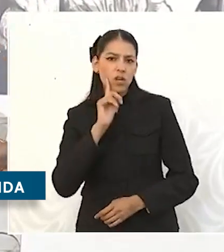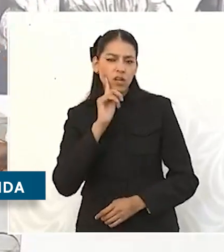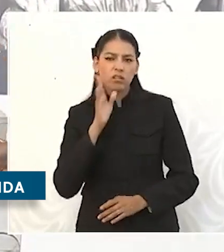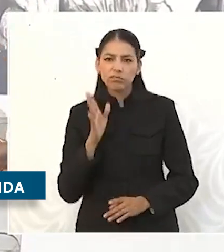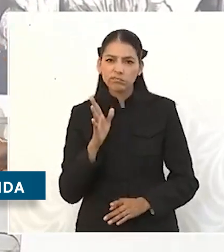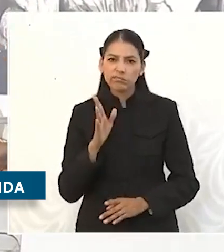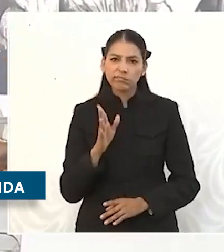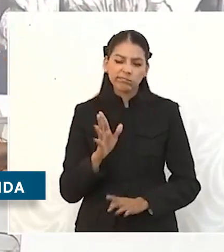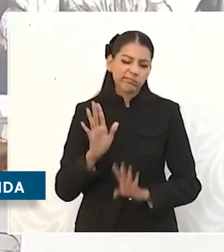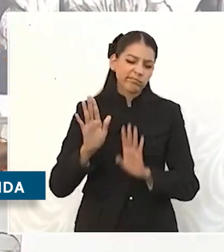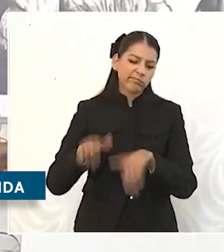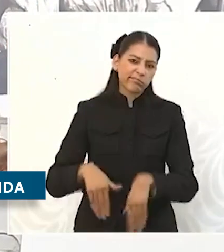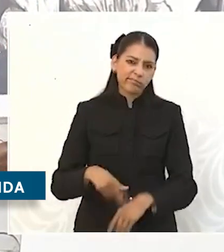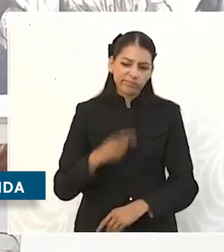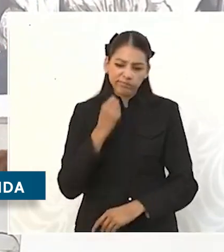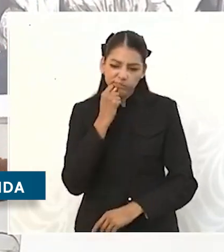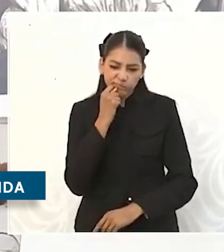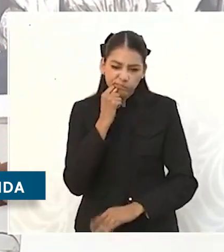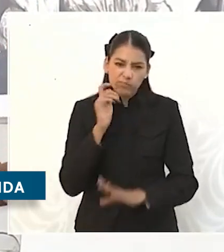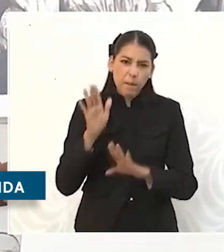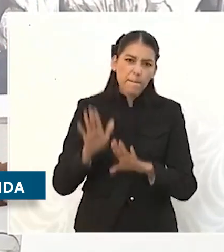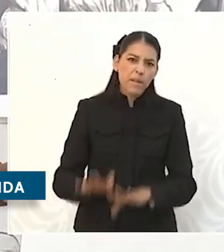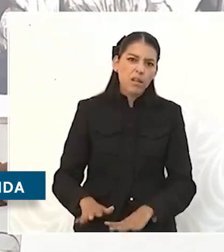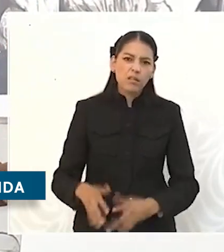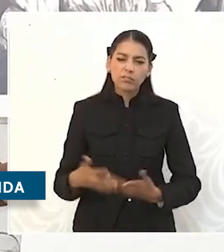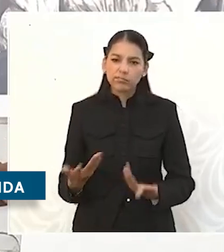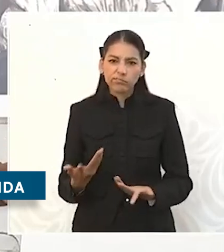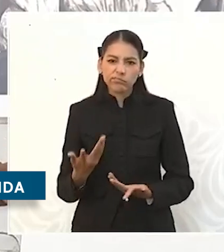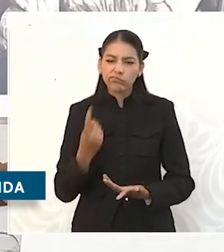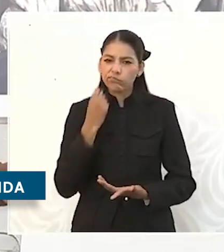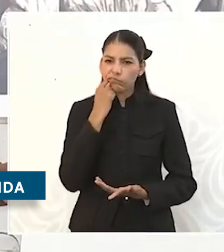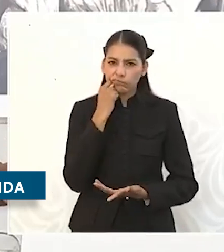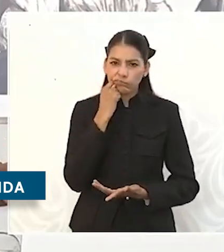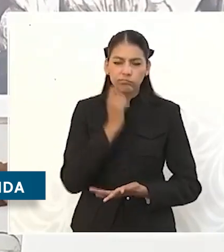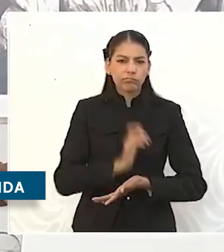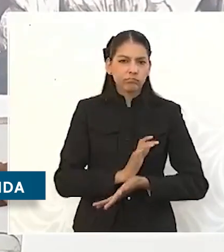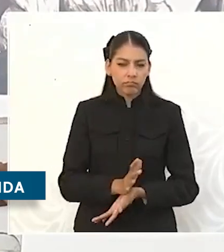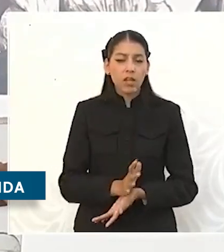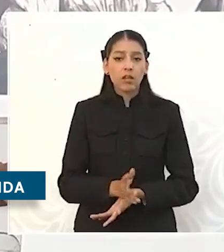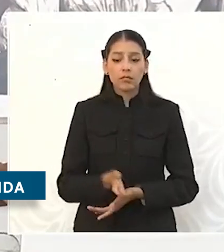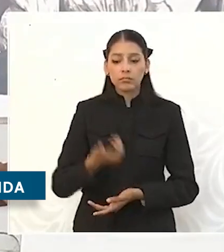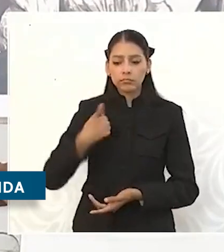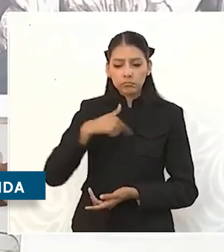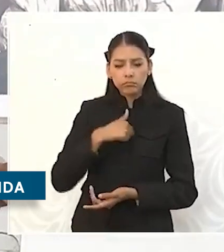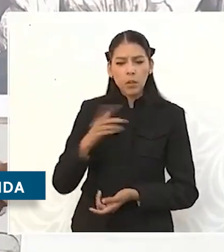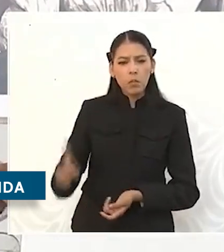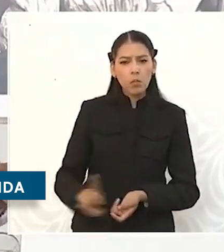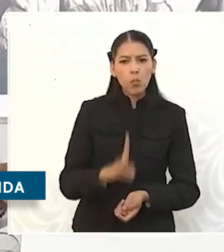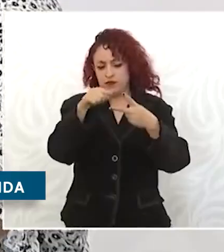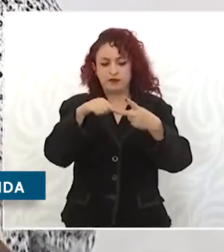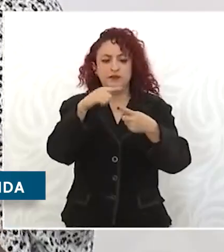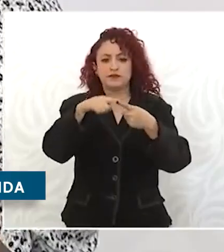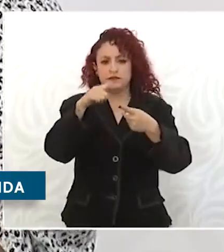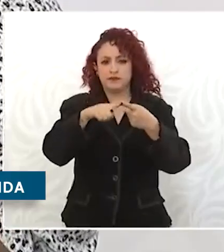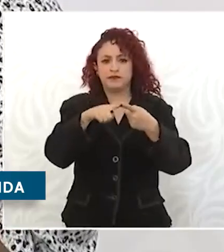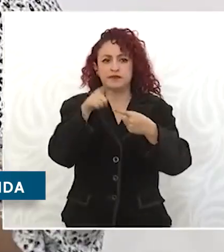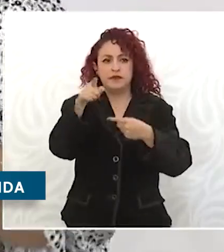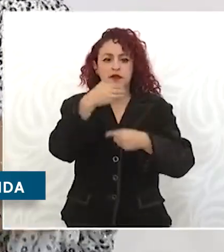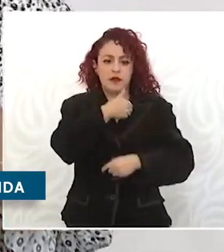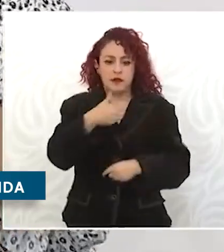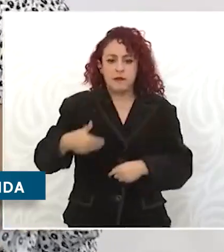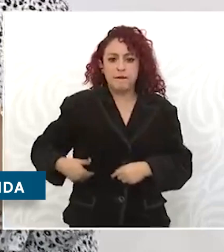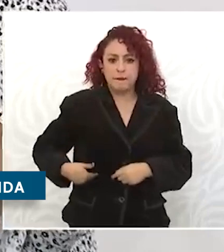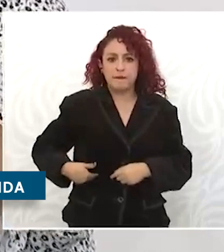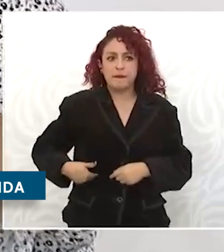bienestar que beneficiará a mujeres de entre 63 y 64 años con un apoyo de 3,000 pes bimestrales el programa